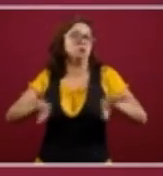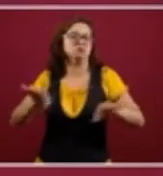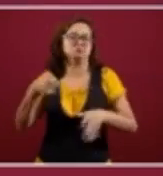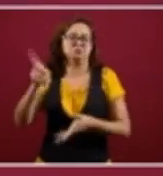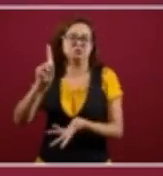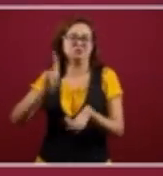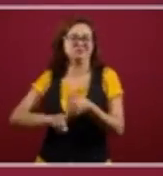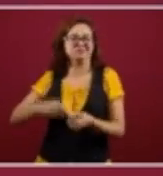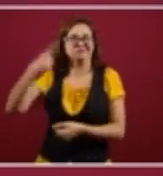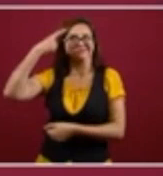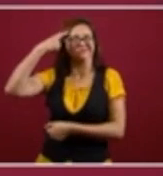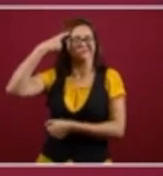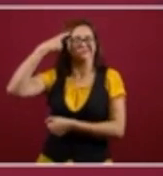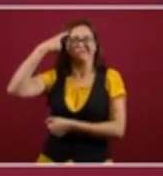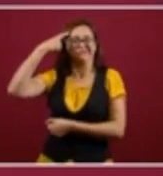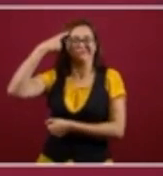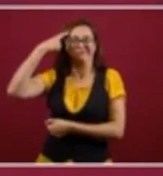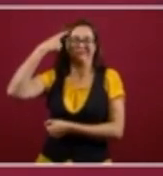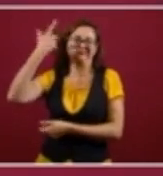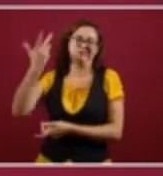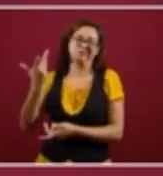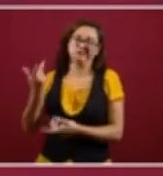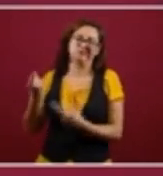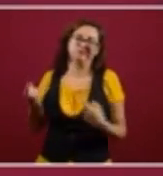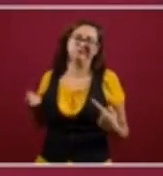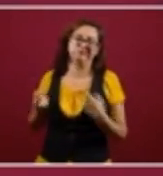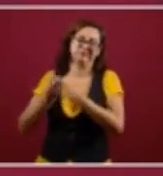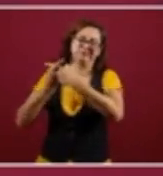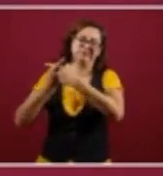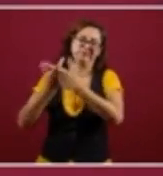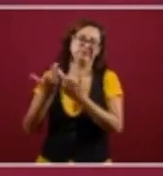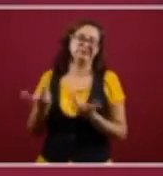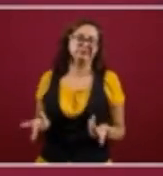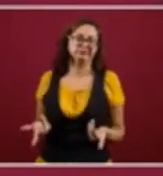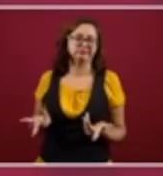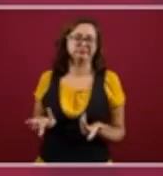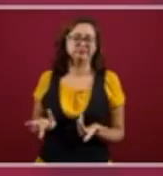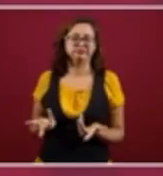lo que no era lógico, ¿no? Era metálico, sonaba metálico,